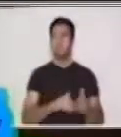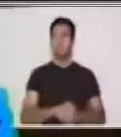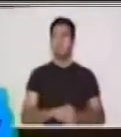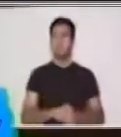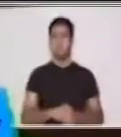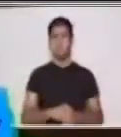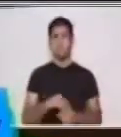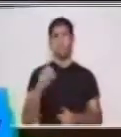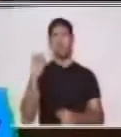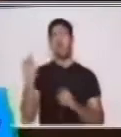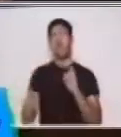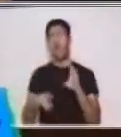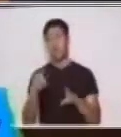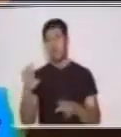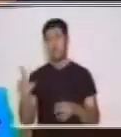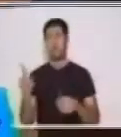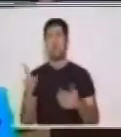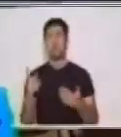Algunas van a tener